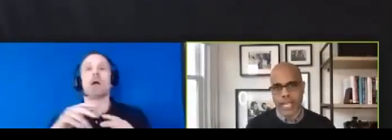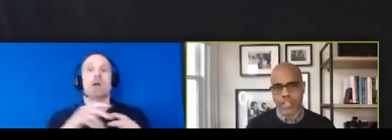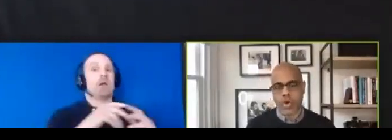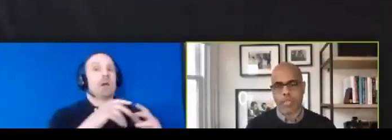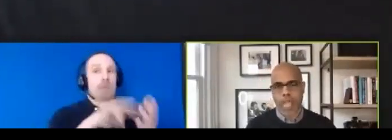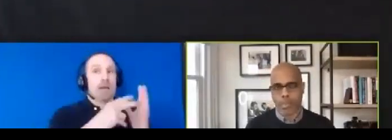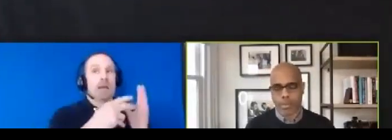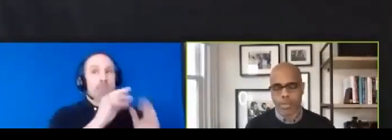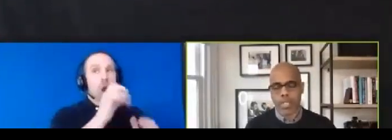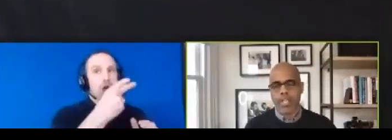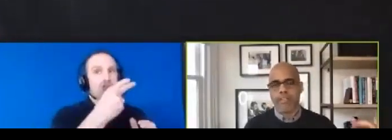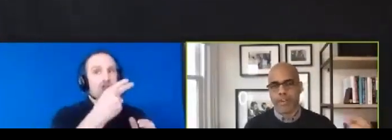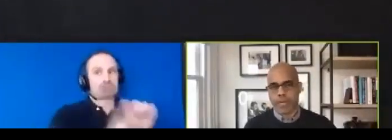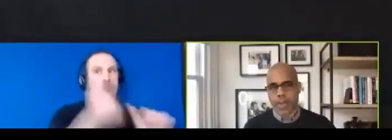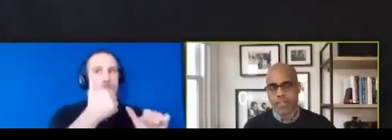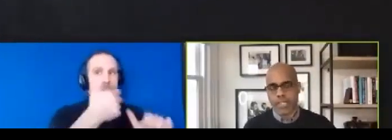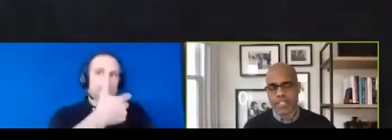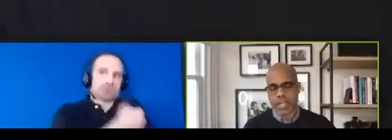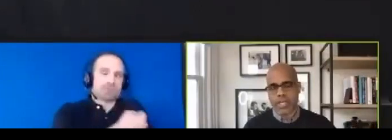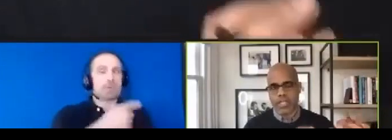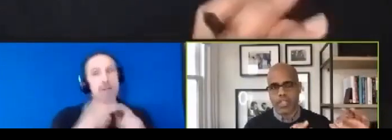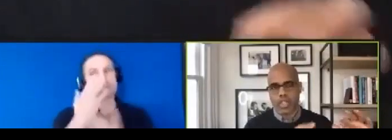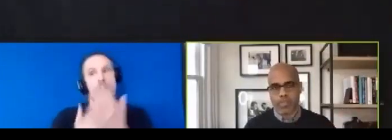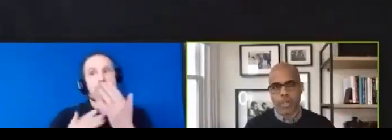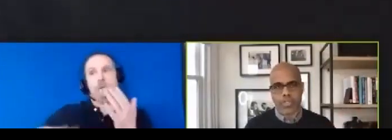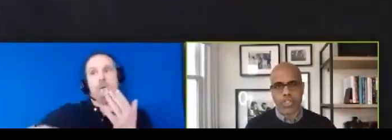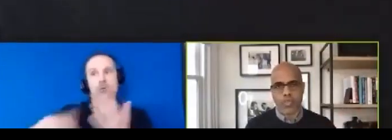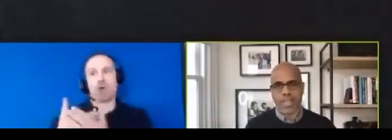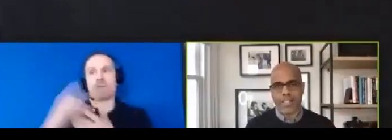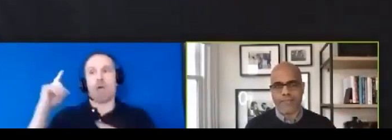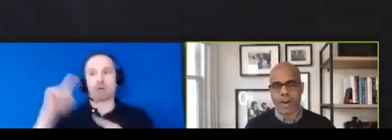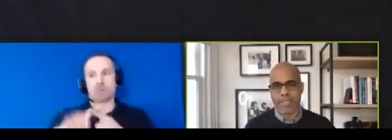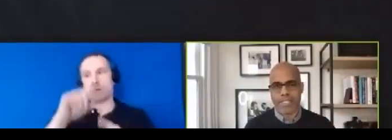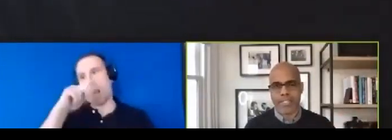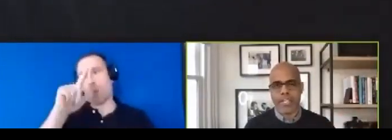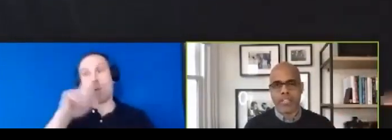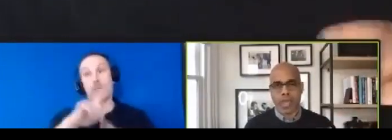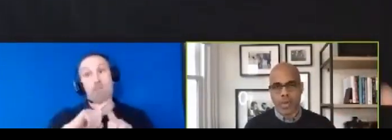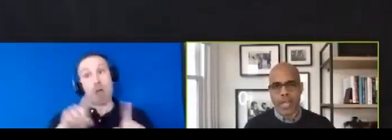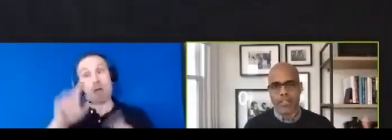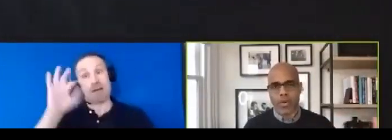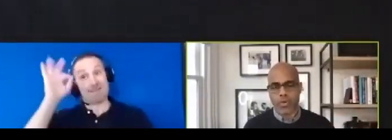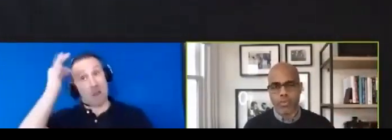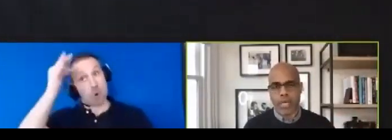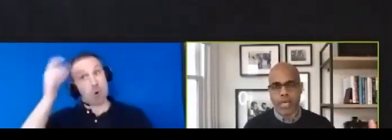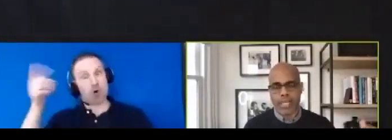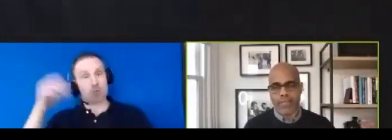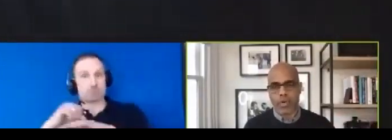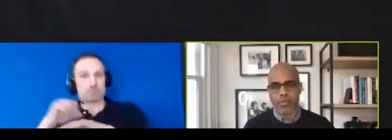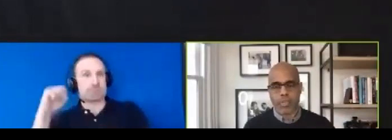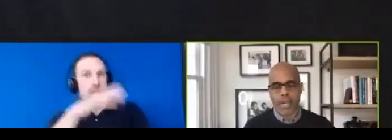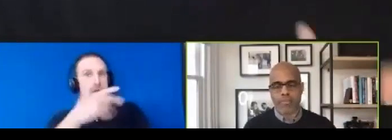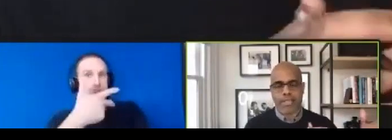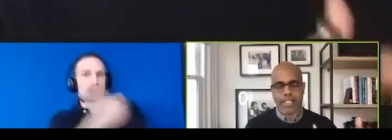estamos tratando de regresar a los niños a la escuela a thales para abril así que parece